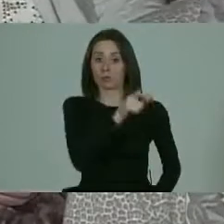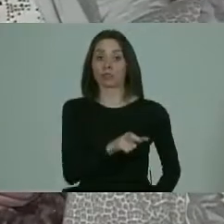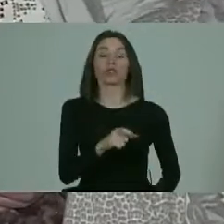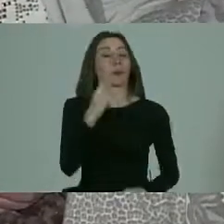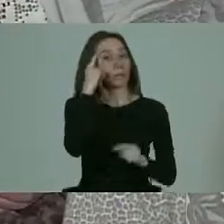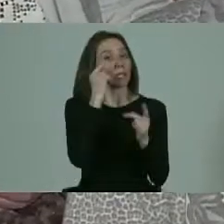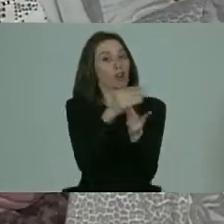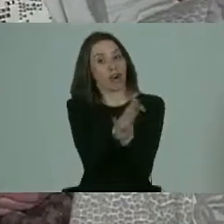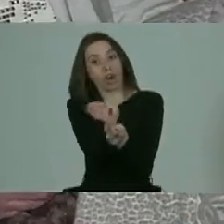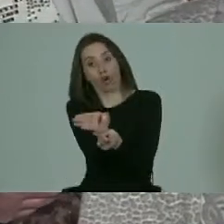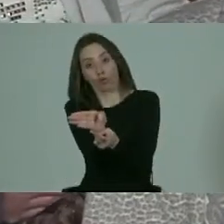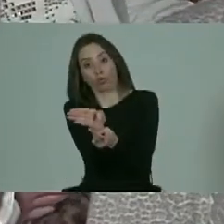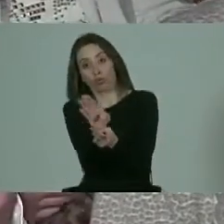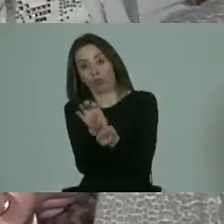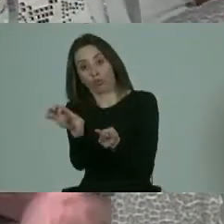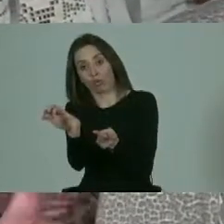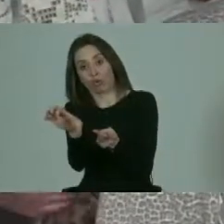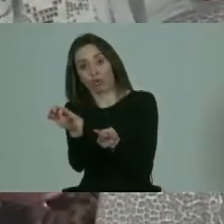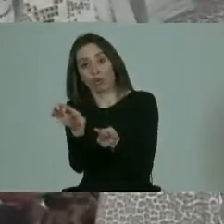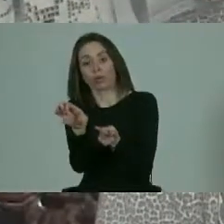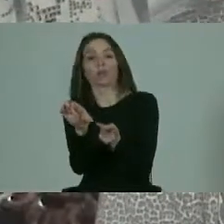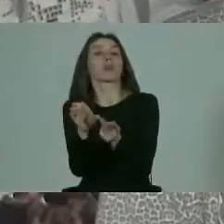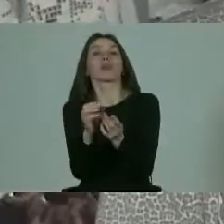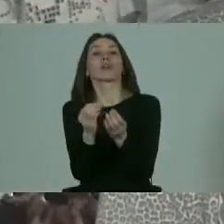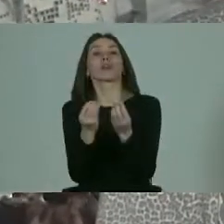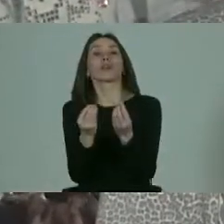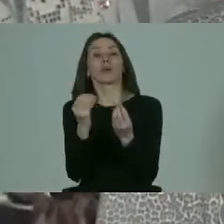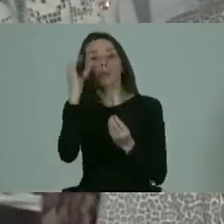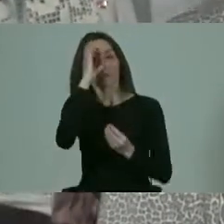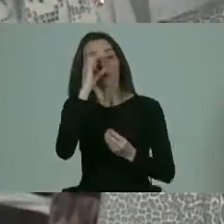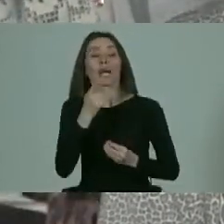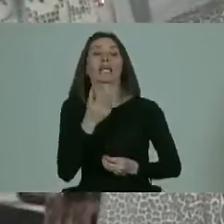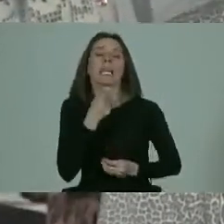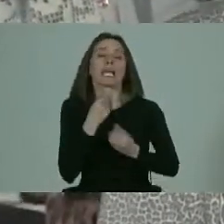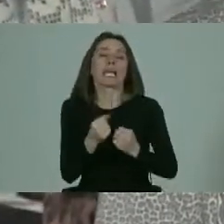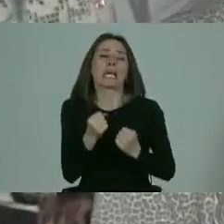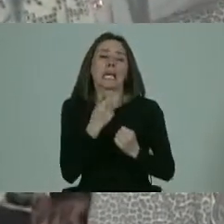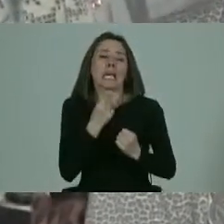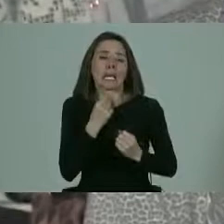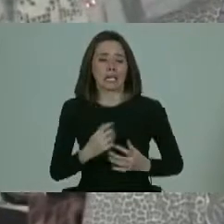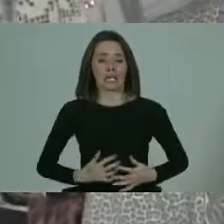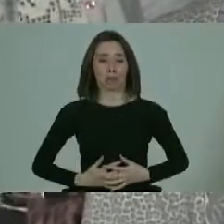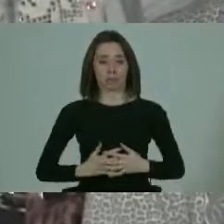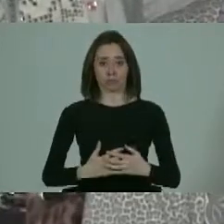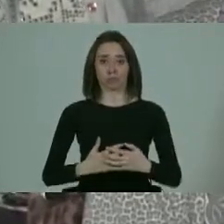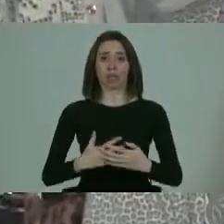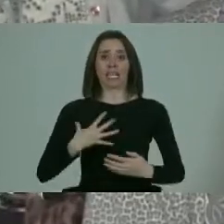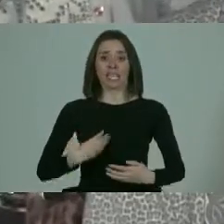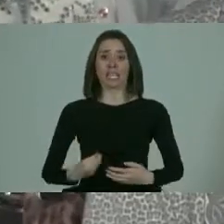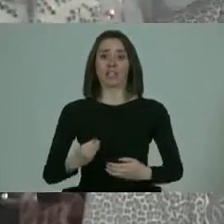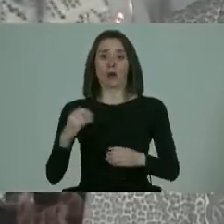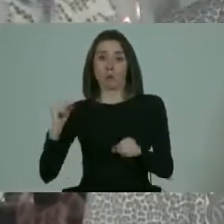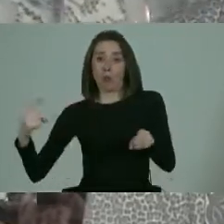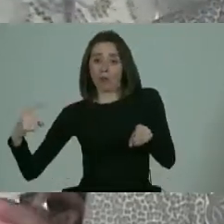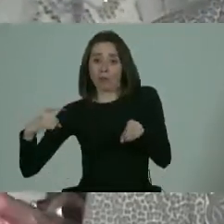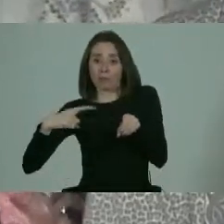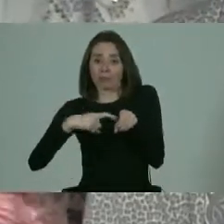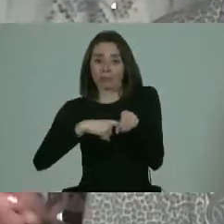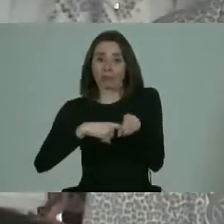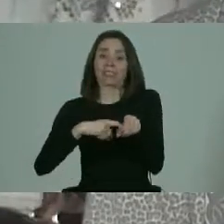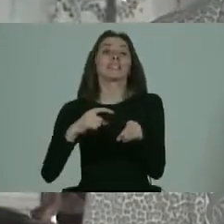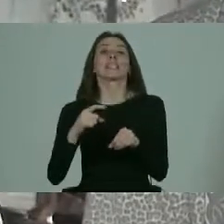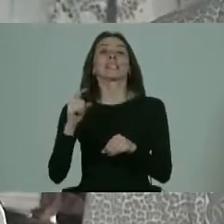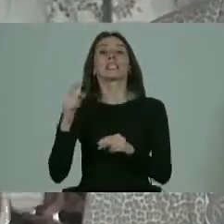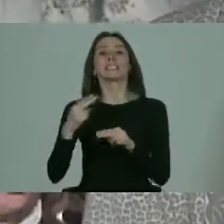de la fertilidad de buscar la fertilidad a mí me parece que la reproducción